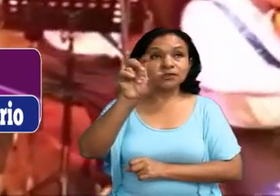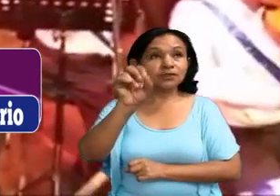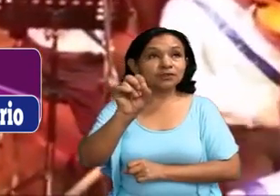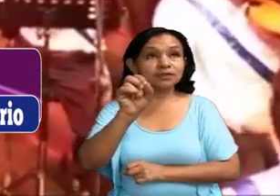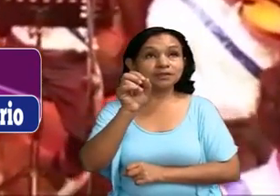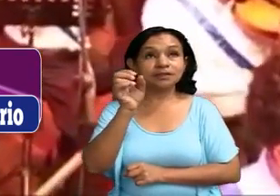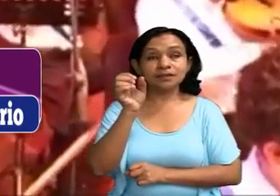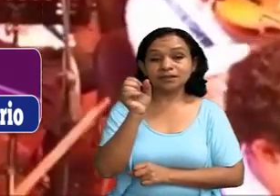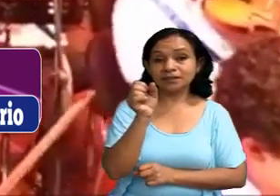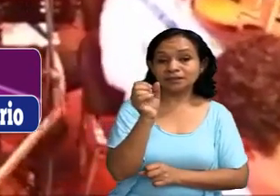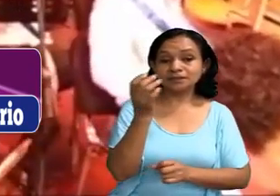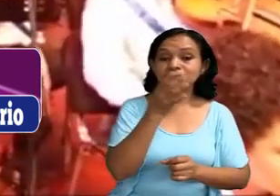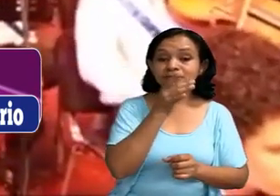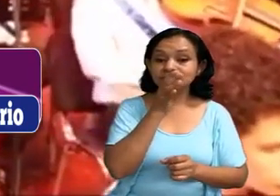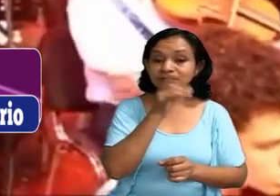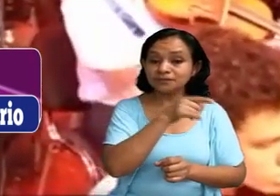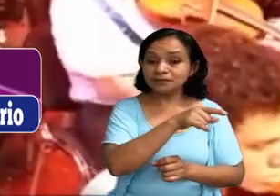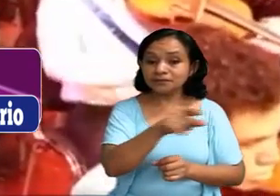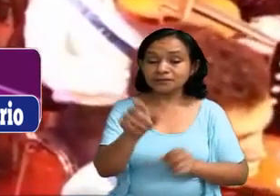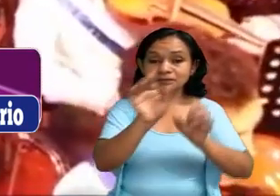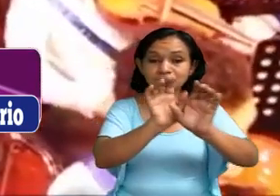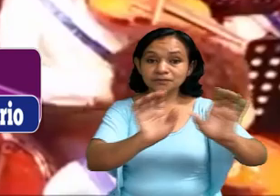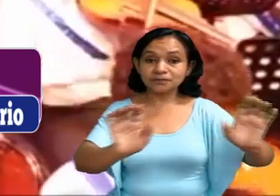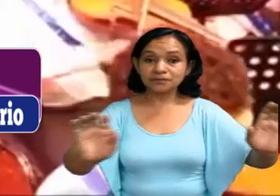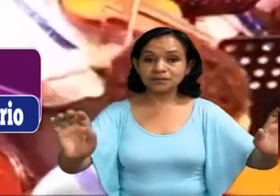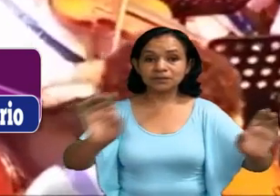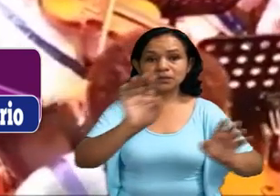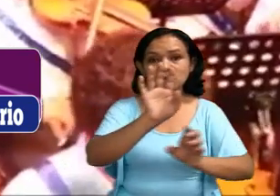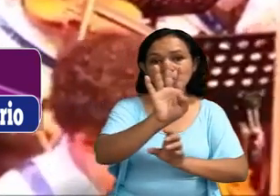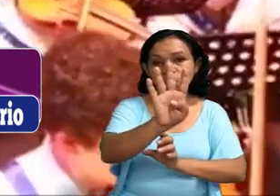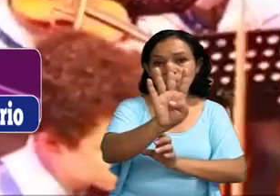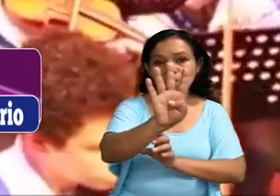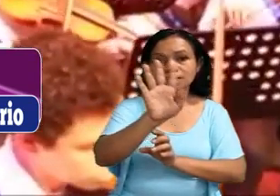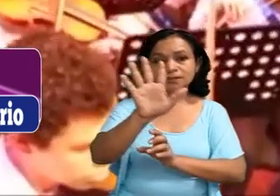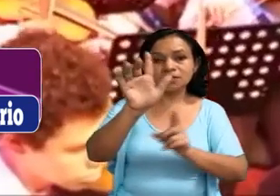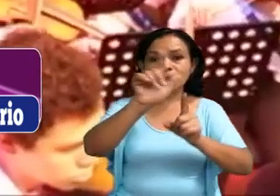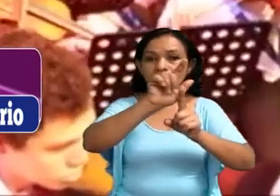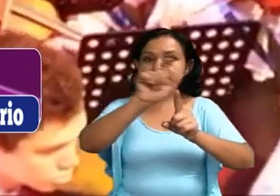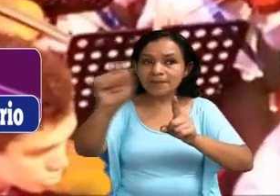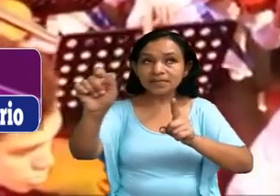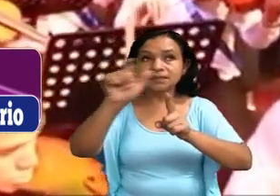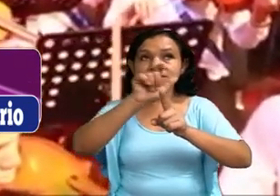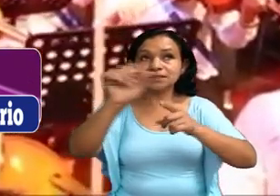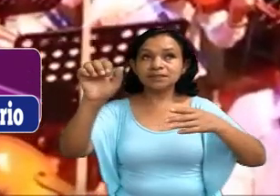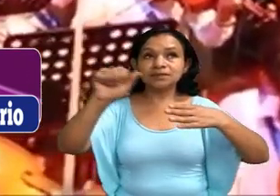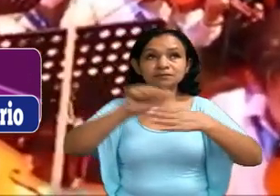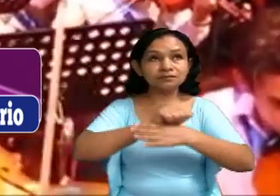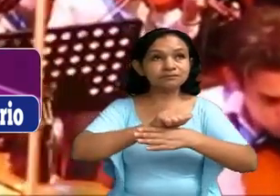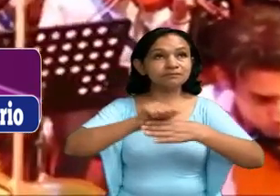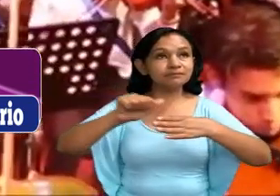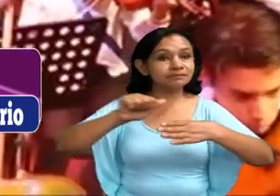Tuvimos una preparación como de alrededor de unos 4 o 5 meses. Y